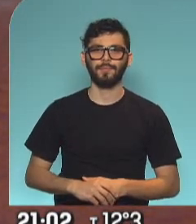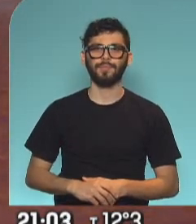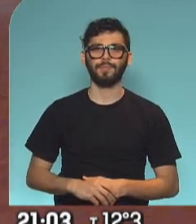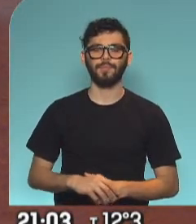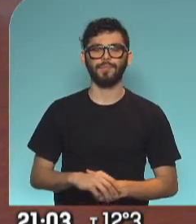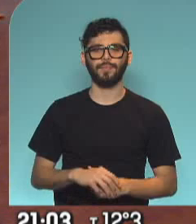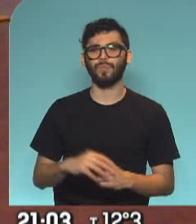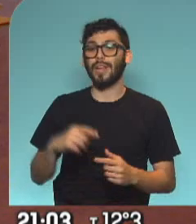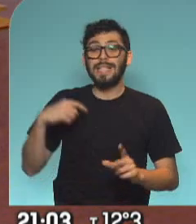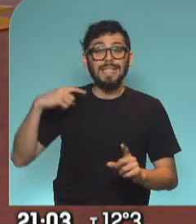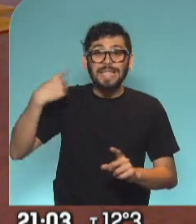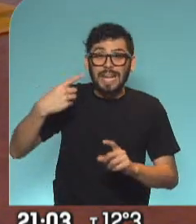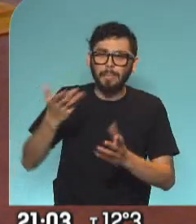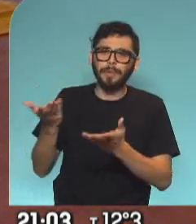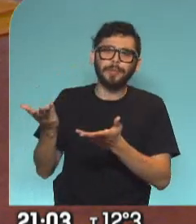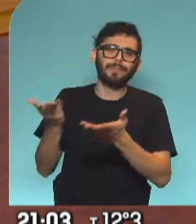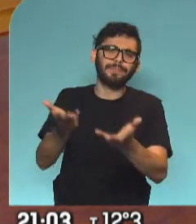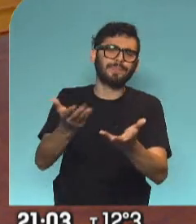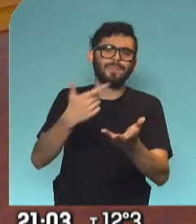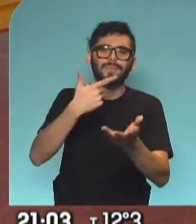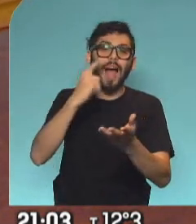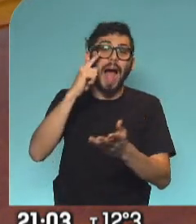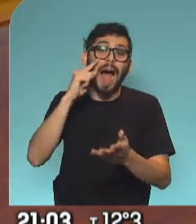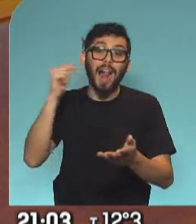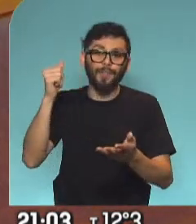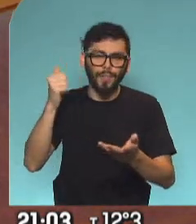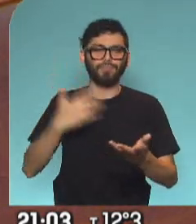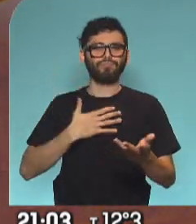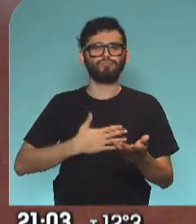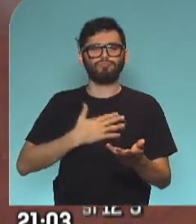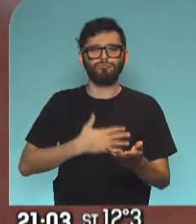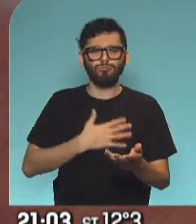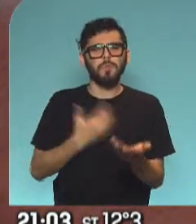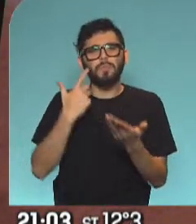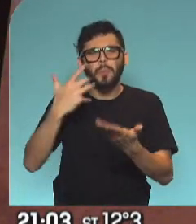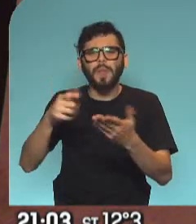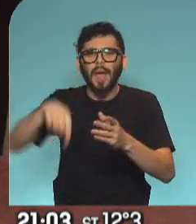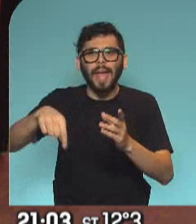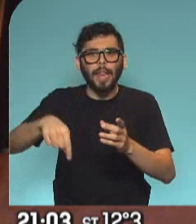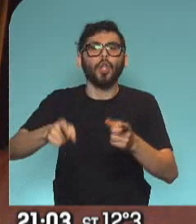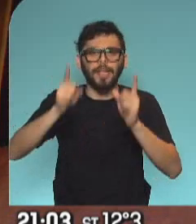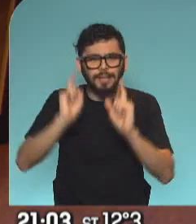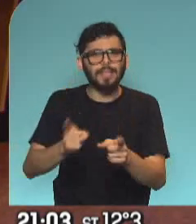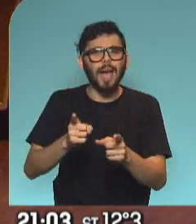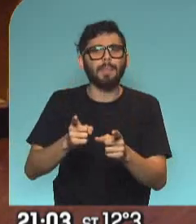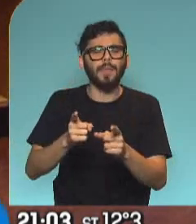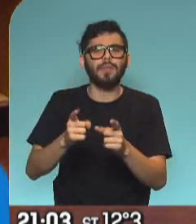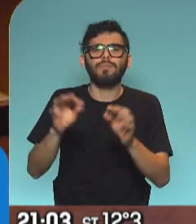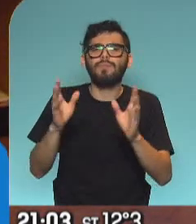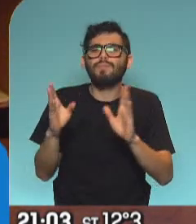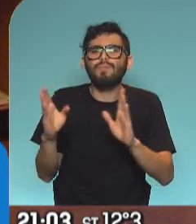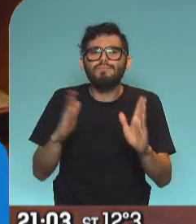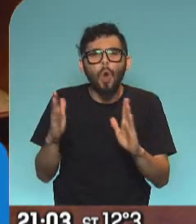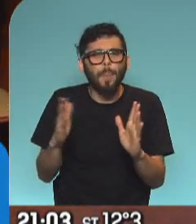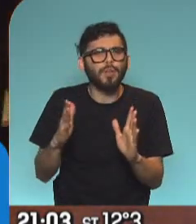Siempre es un gusto presentar a Alfredo Simón aquí en nuestros estudios para la sección Esto también pasa, en algún momento dominados, creyendo que